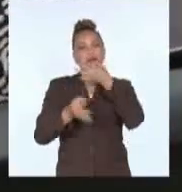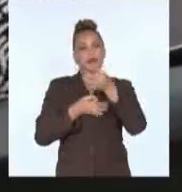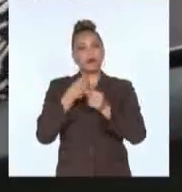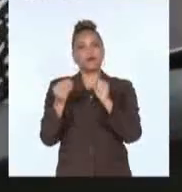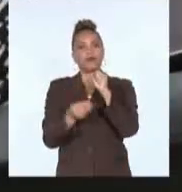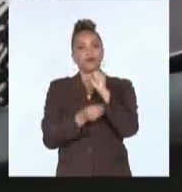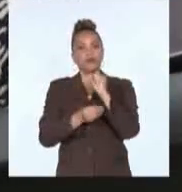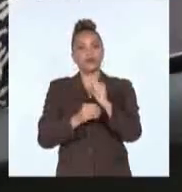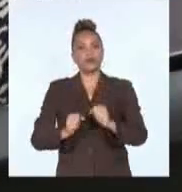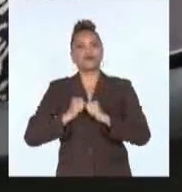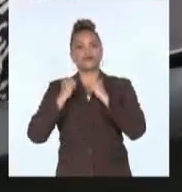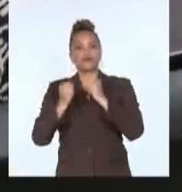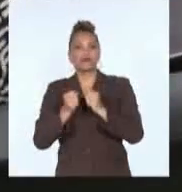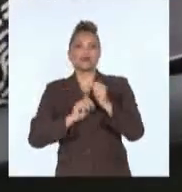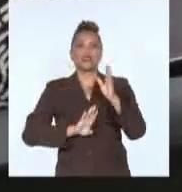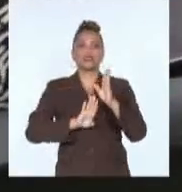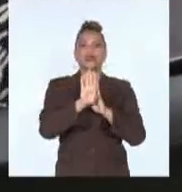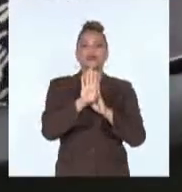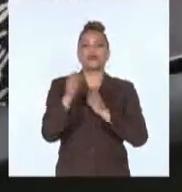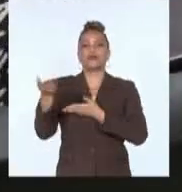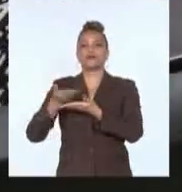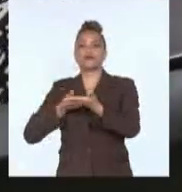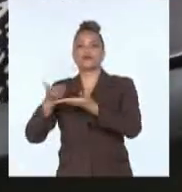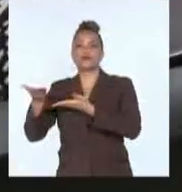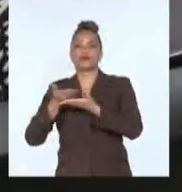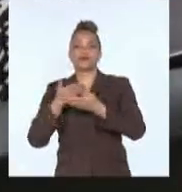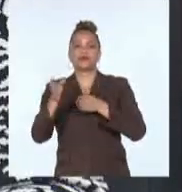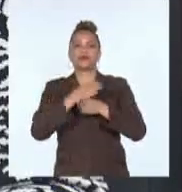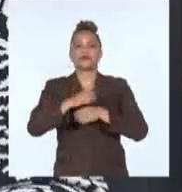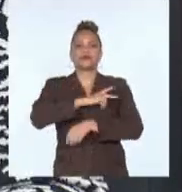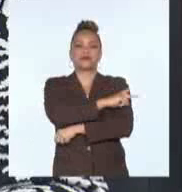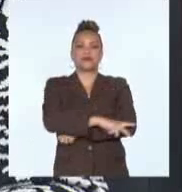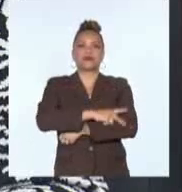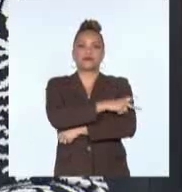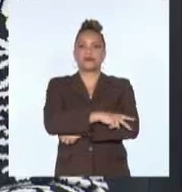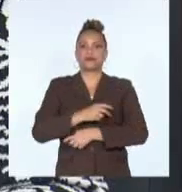el desarrollo de las relaciones comerciales en diferentes ámbitos.